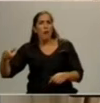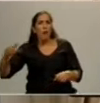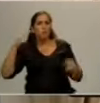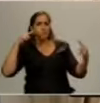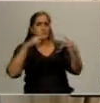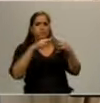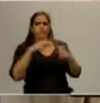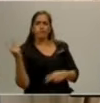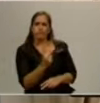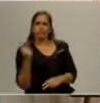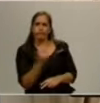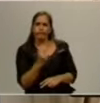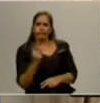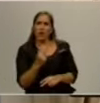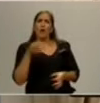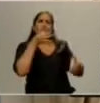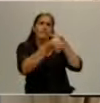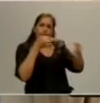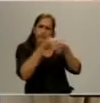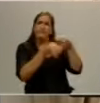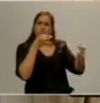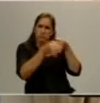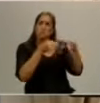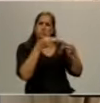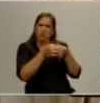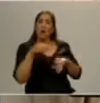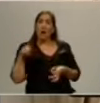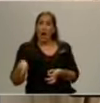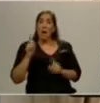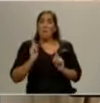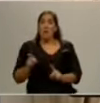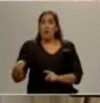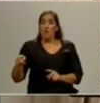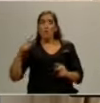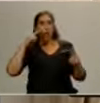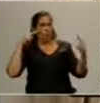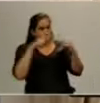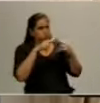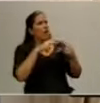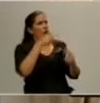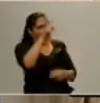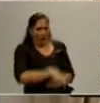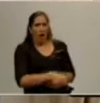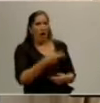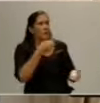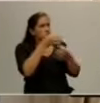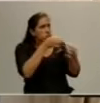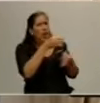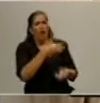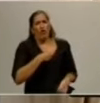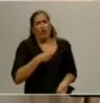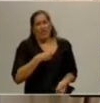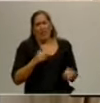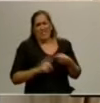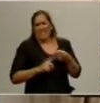que estuvo con él, que habló con él. Esta última persona que lo vio con vida, que habló con él, que además era de su íntima